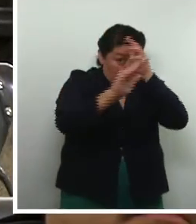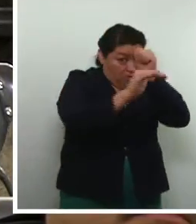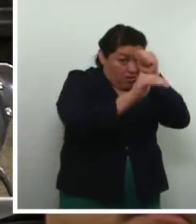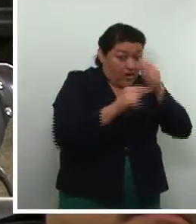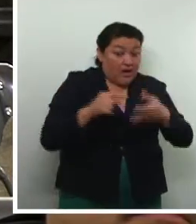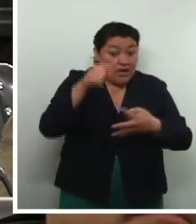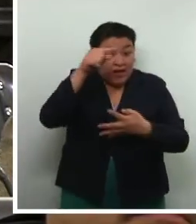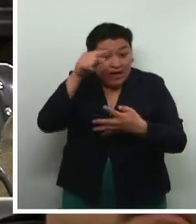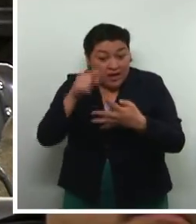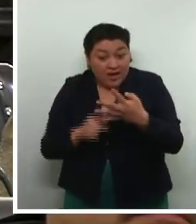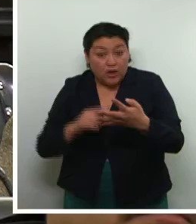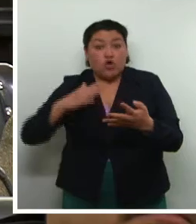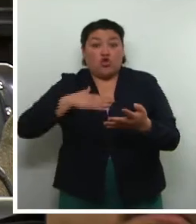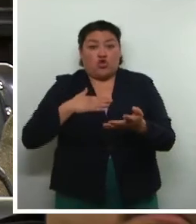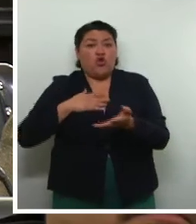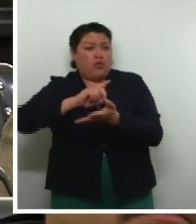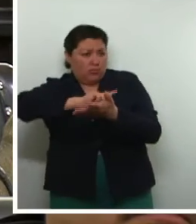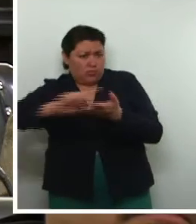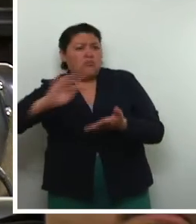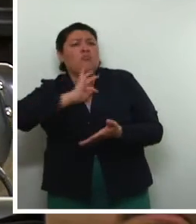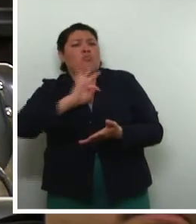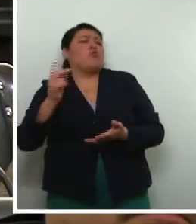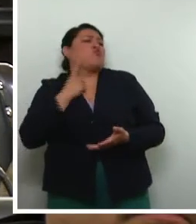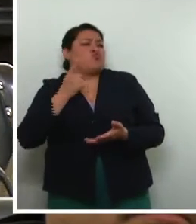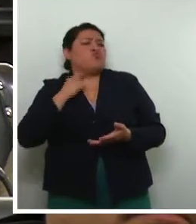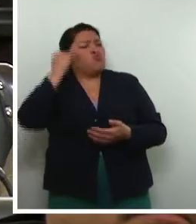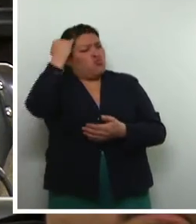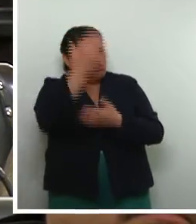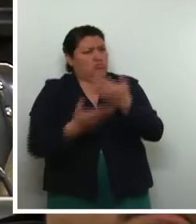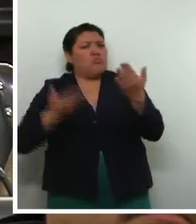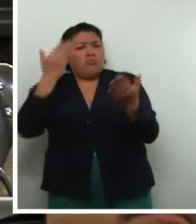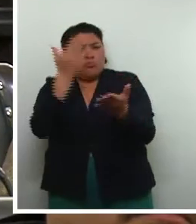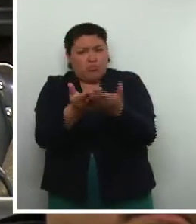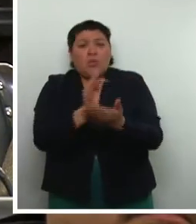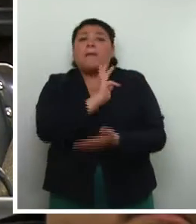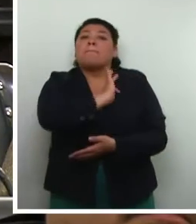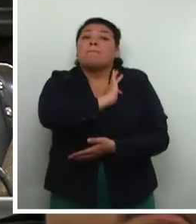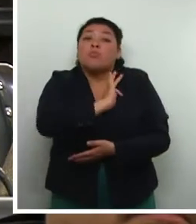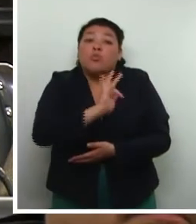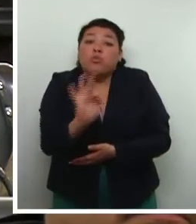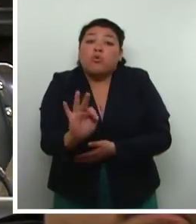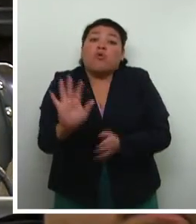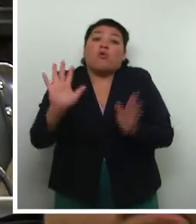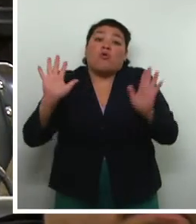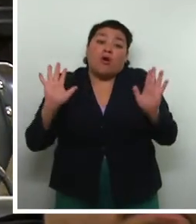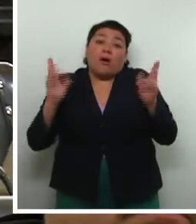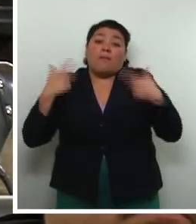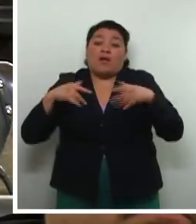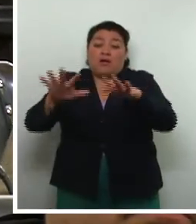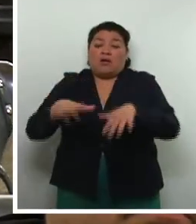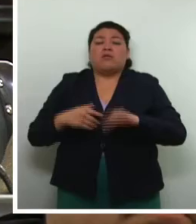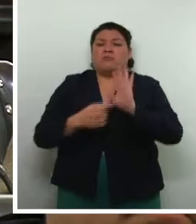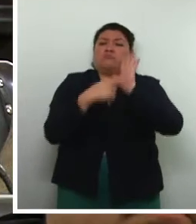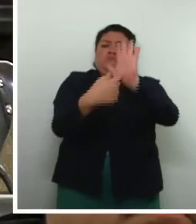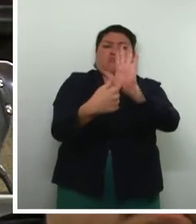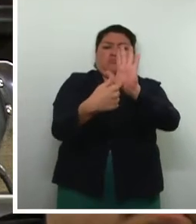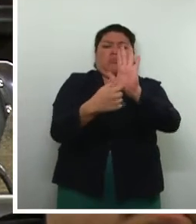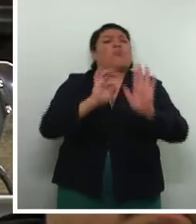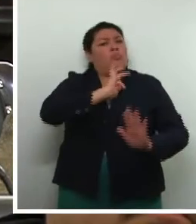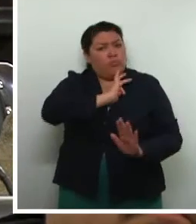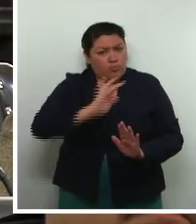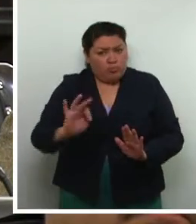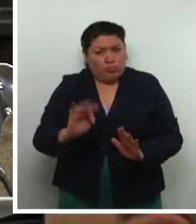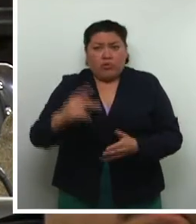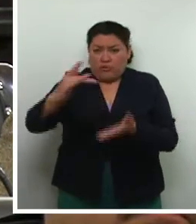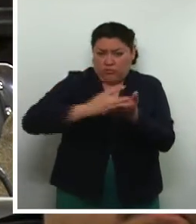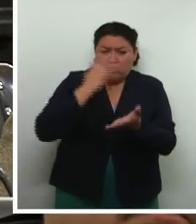hacen nugatorio nuestro derecho como diputados constituyentes para decidir llevar nuestras reservas al pleno y esperar que se